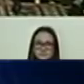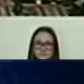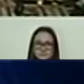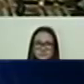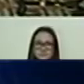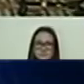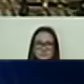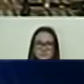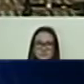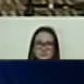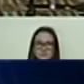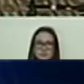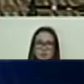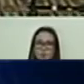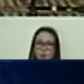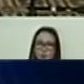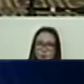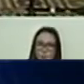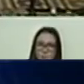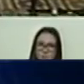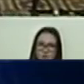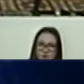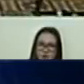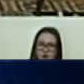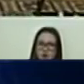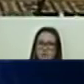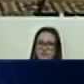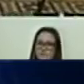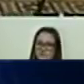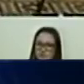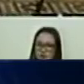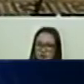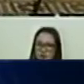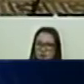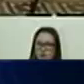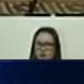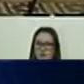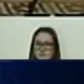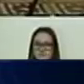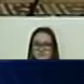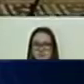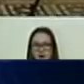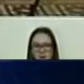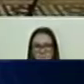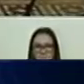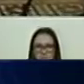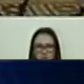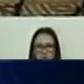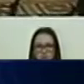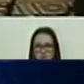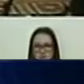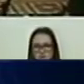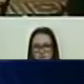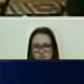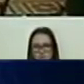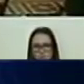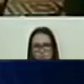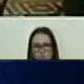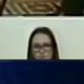Colombianos, venezolanos, panameños, ecuatorianos, peruanos, bolivianos,